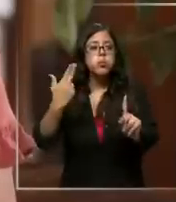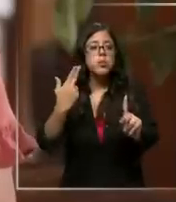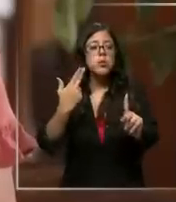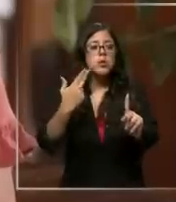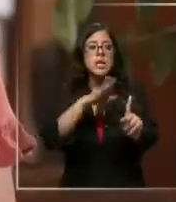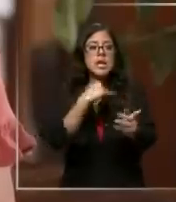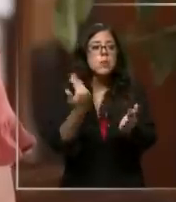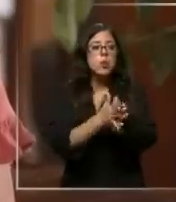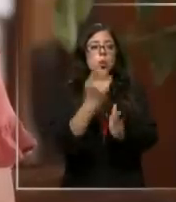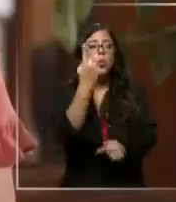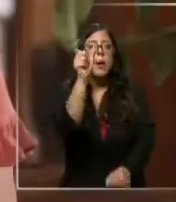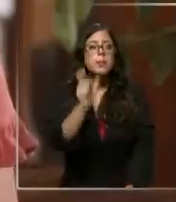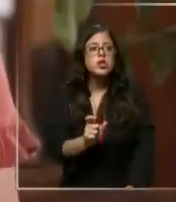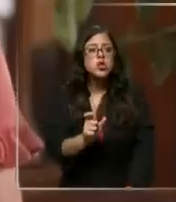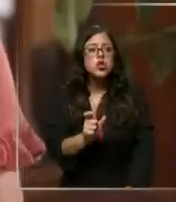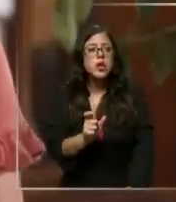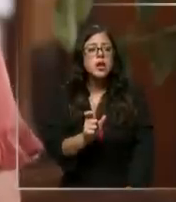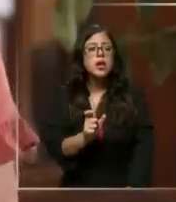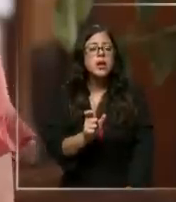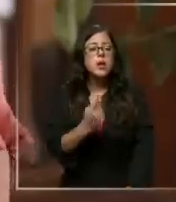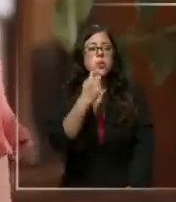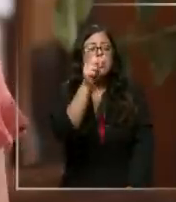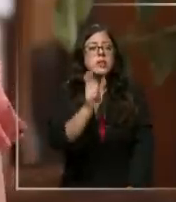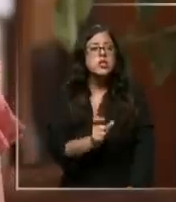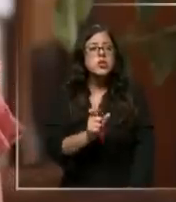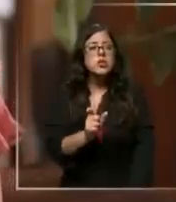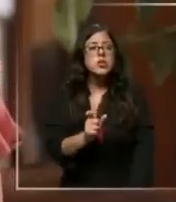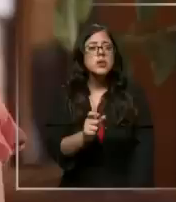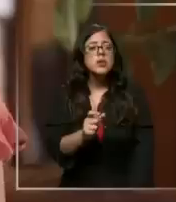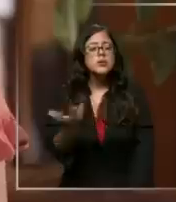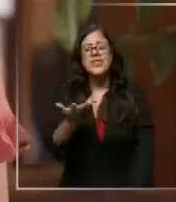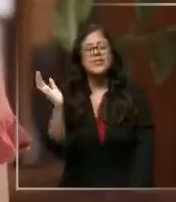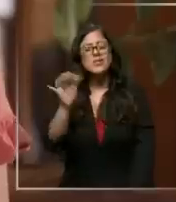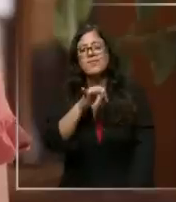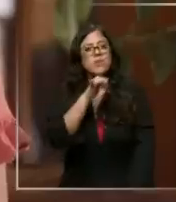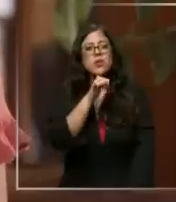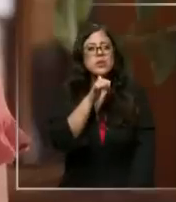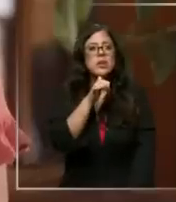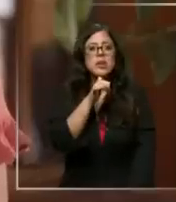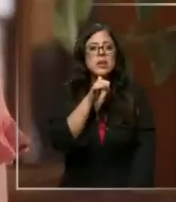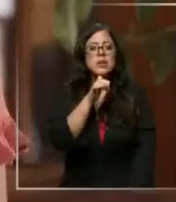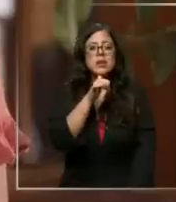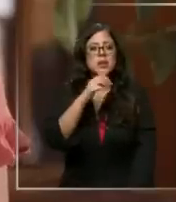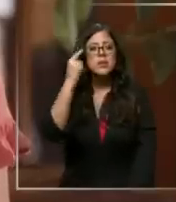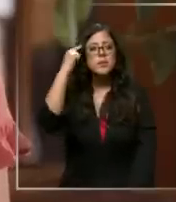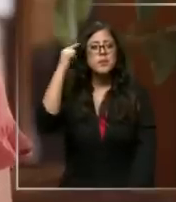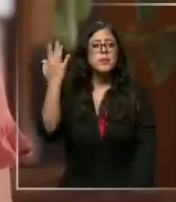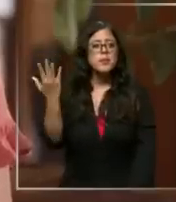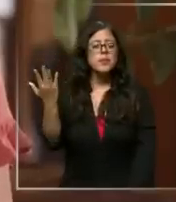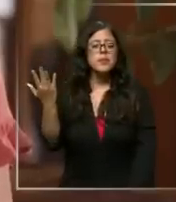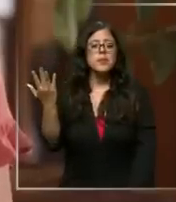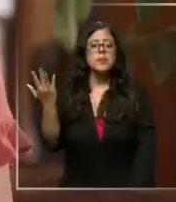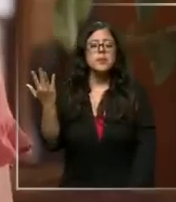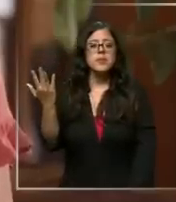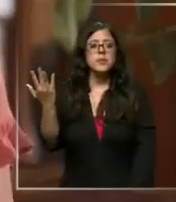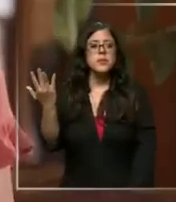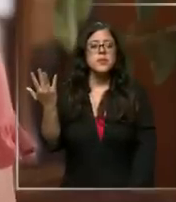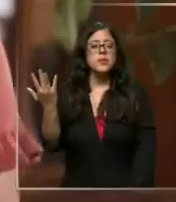persona es una persona o sea como sea o sea no sé Pienso que